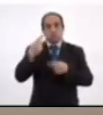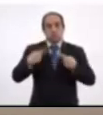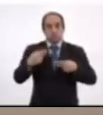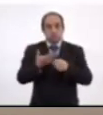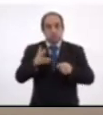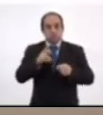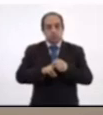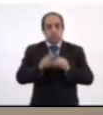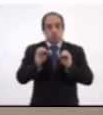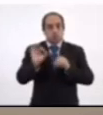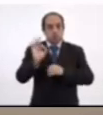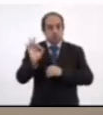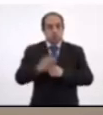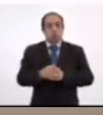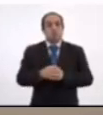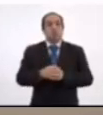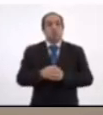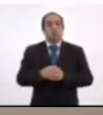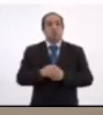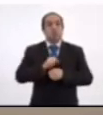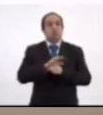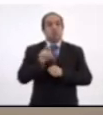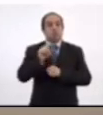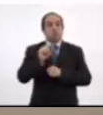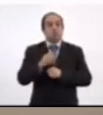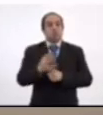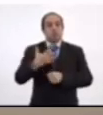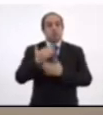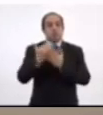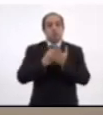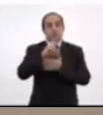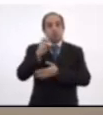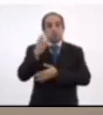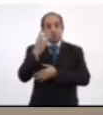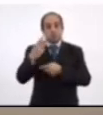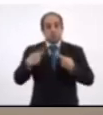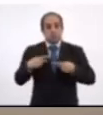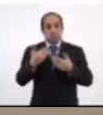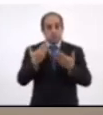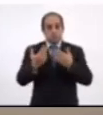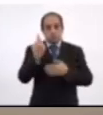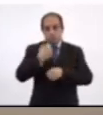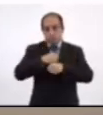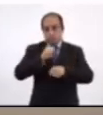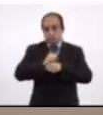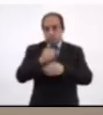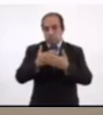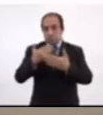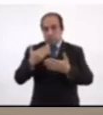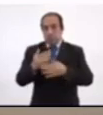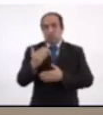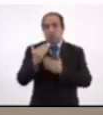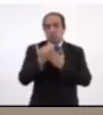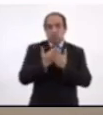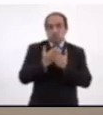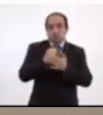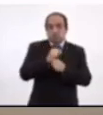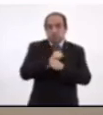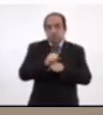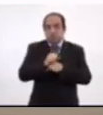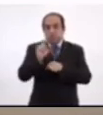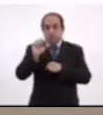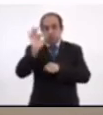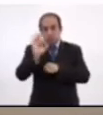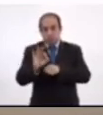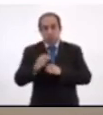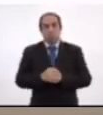COVID o sospecha del mismo. Esta es una reducción de 203 personas con respecto a la semana pasada, entonces una reducción ligeramente menor al 20%